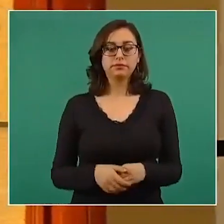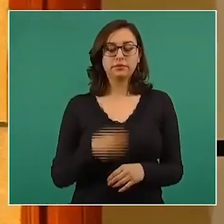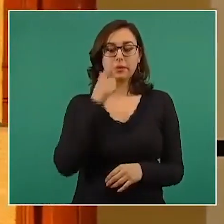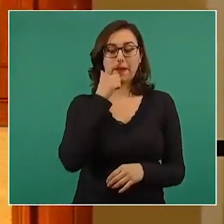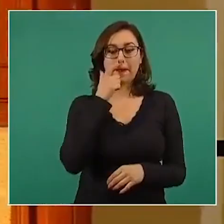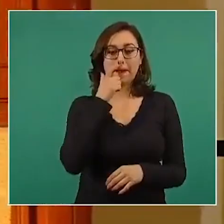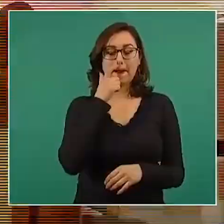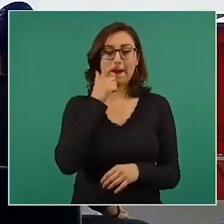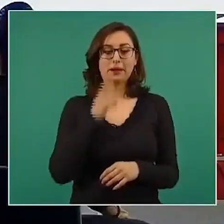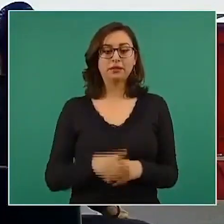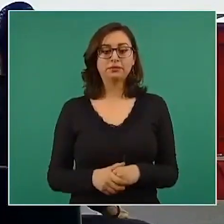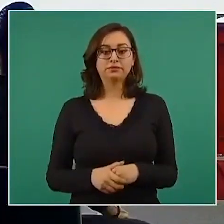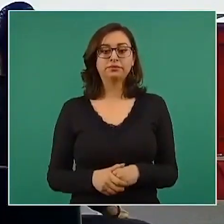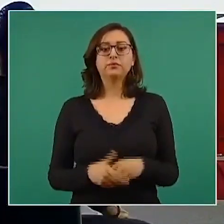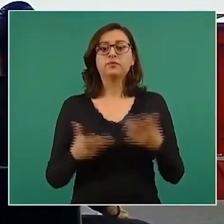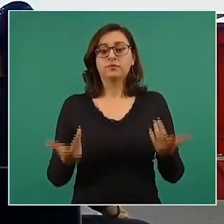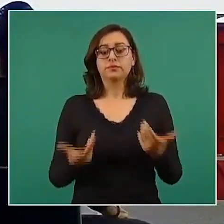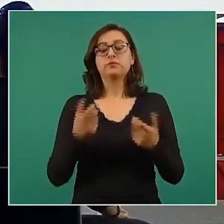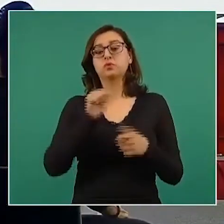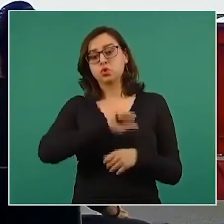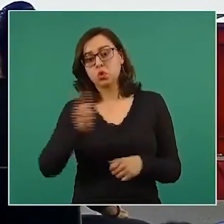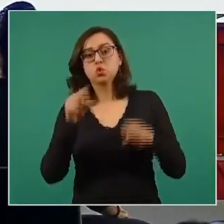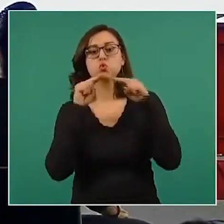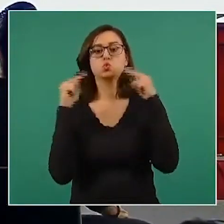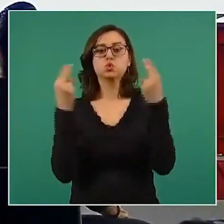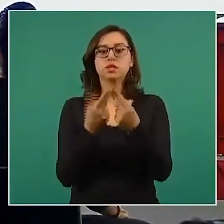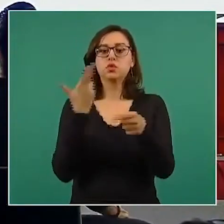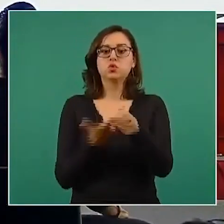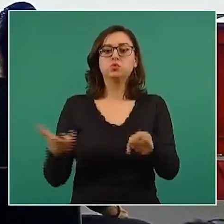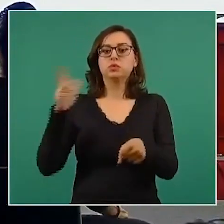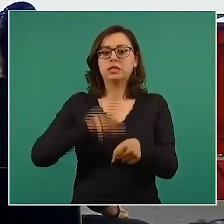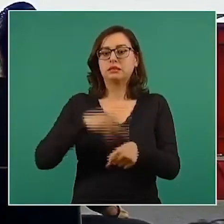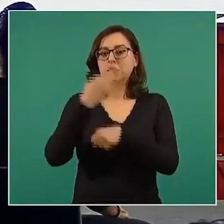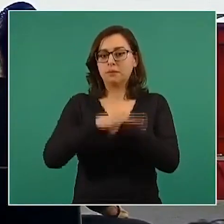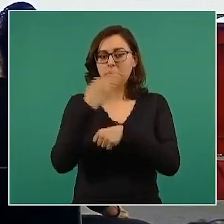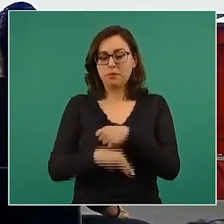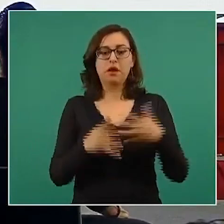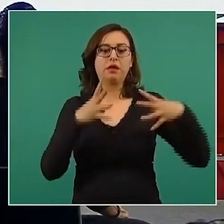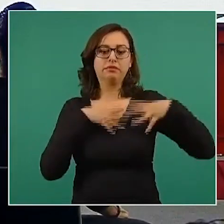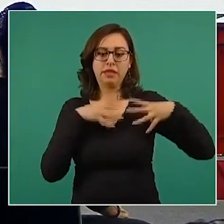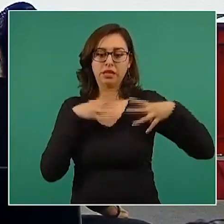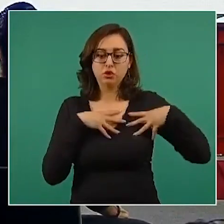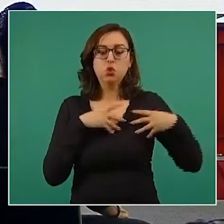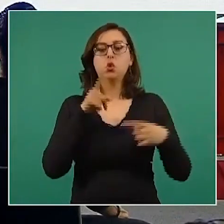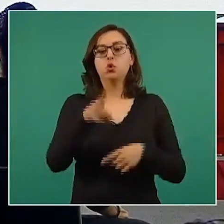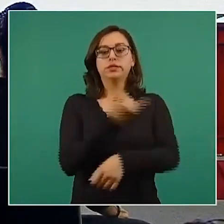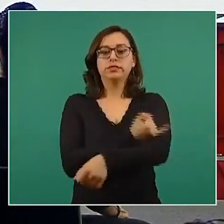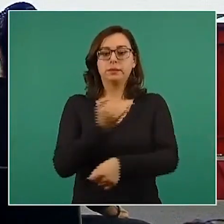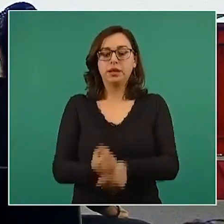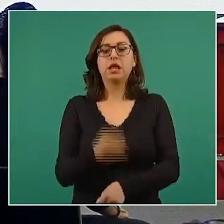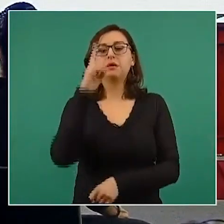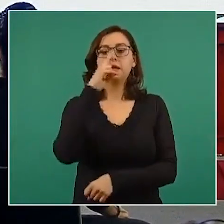¿Algún ejemplo de expansión en unidades no hospitalarias? Pues por supuesto con Fundación Teletón, a través de los CRIG en Iztapalapa, en